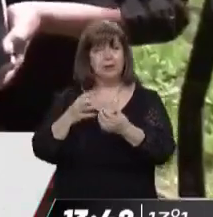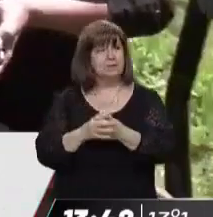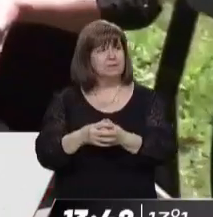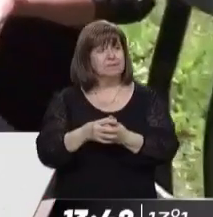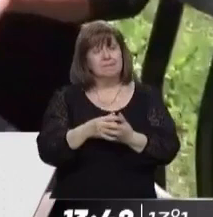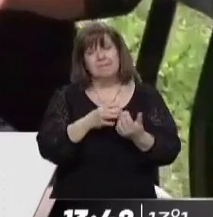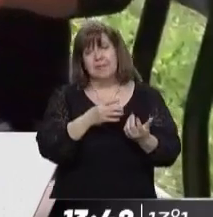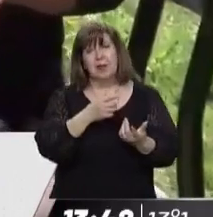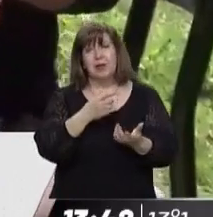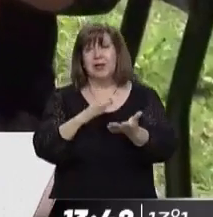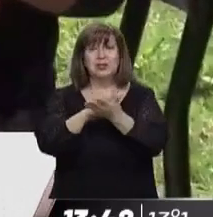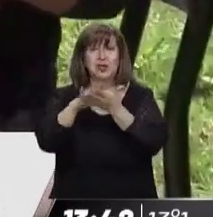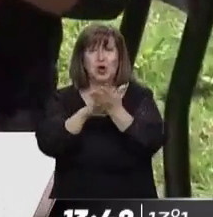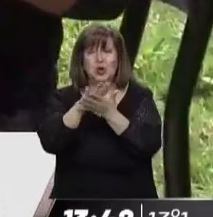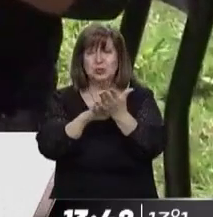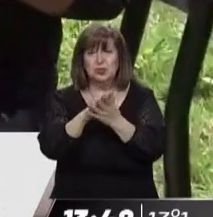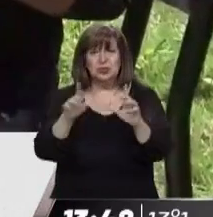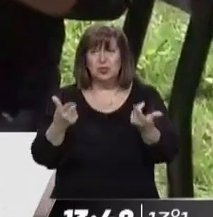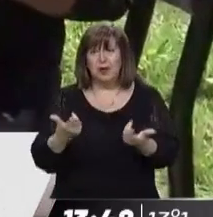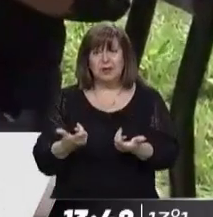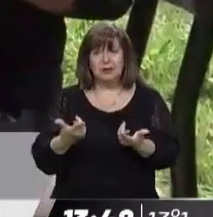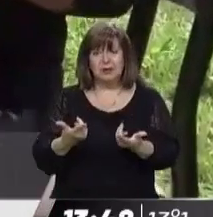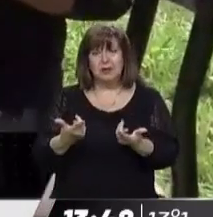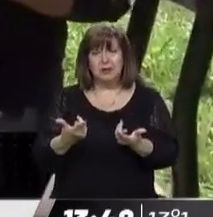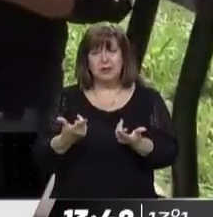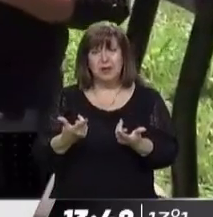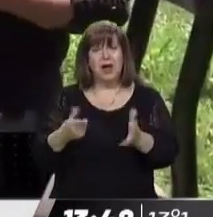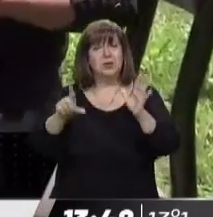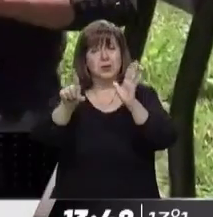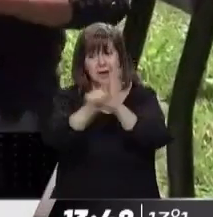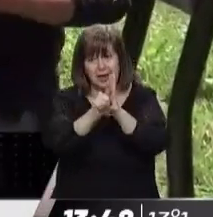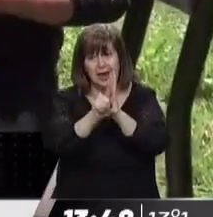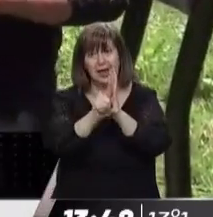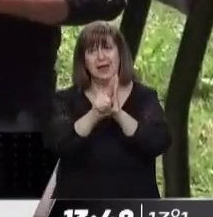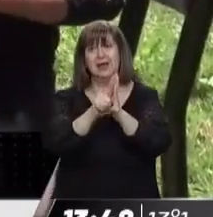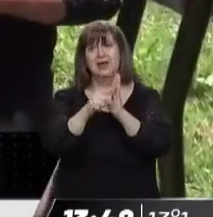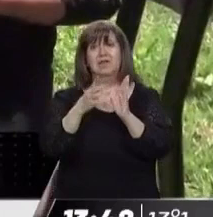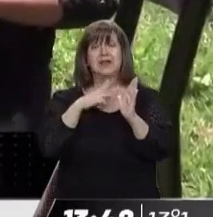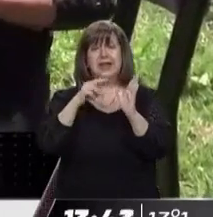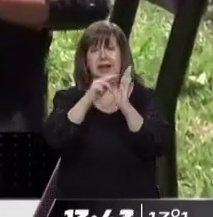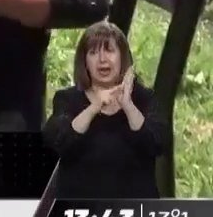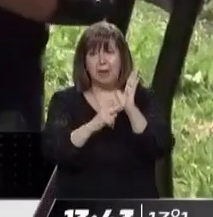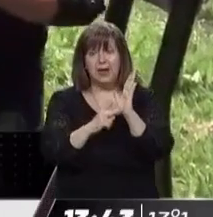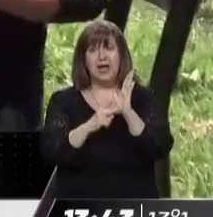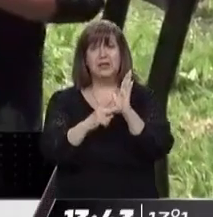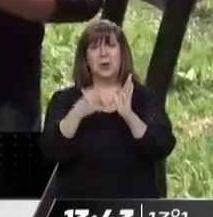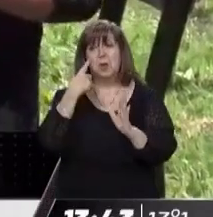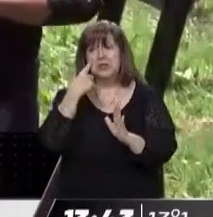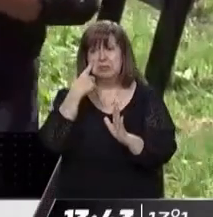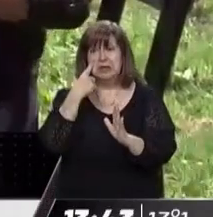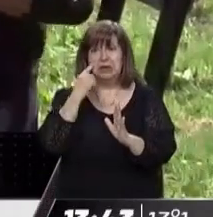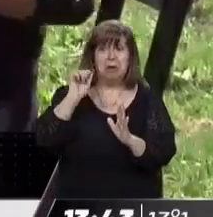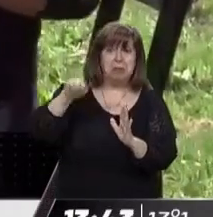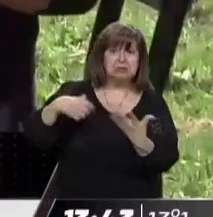con los brazos vacíos porque alguien tiene que tomar cartas en el asunto Hay una legislación que no se reglamentó que no se cumple los municipios poco